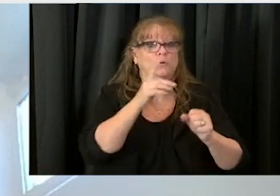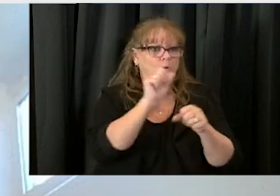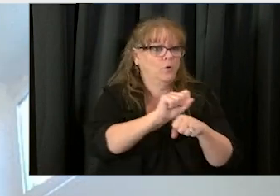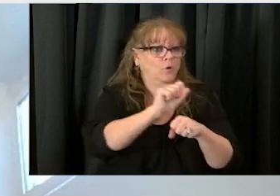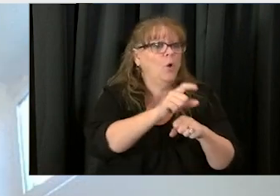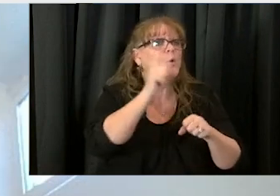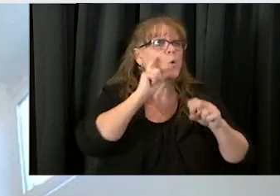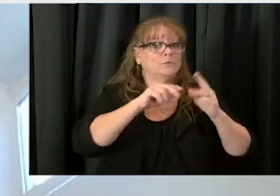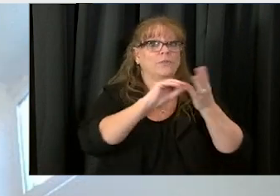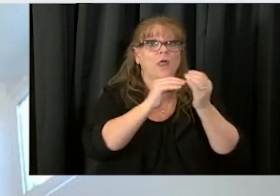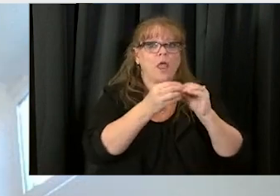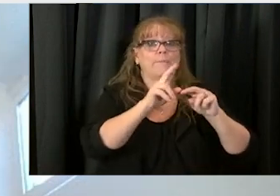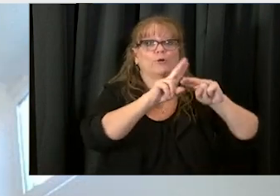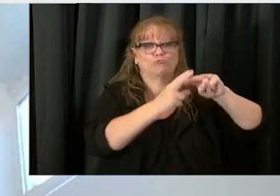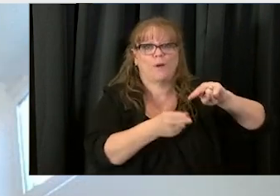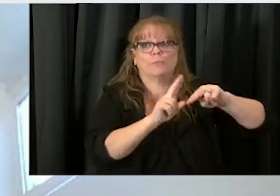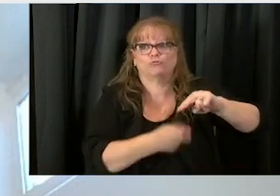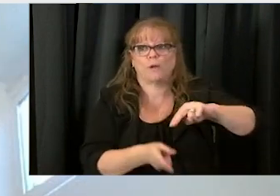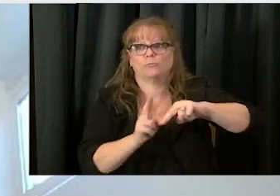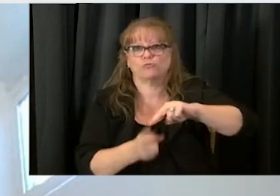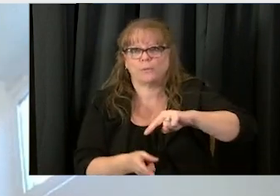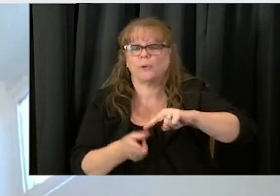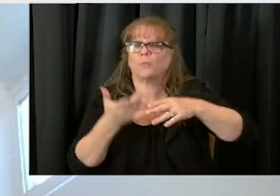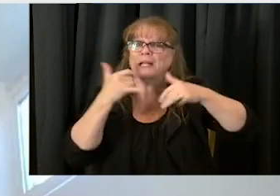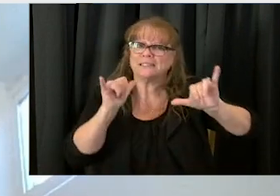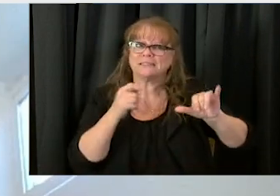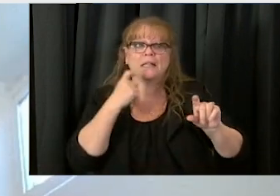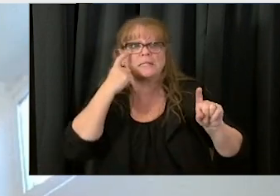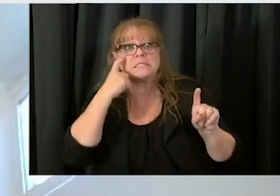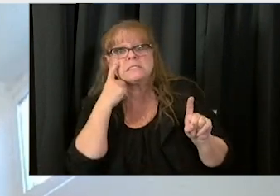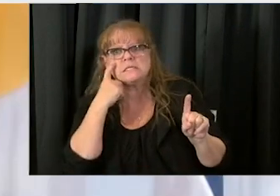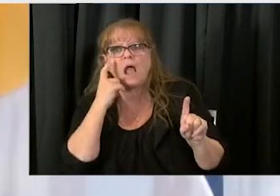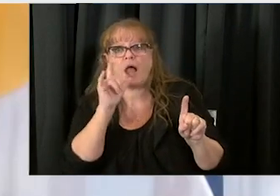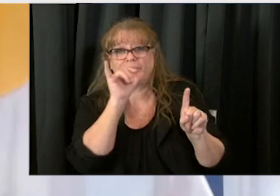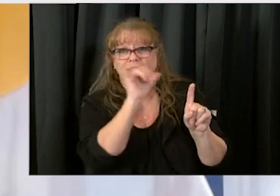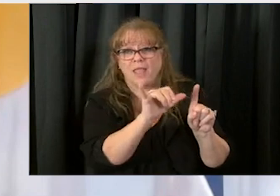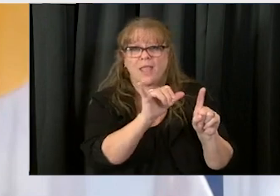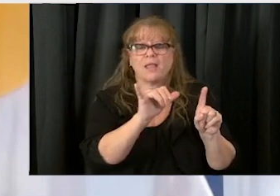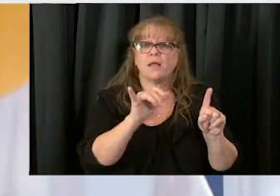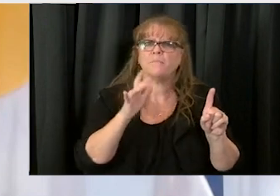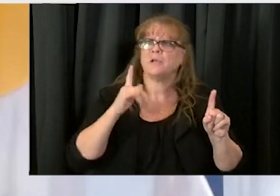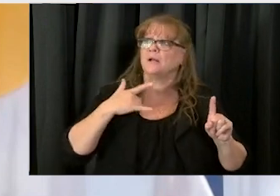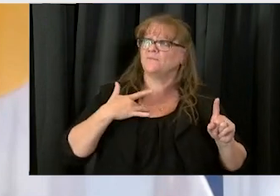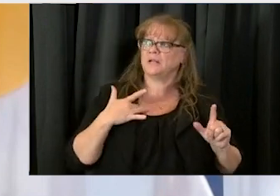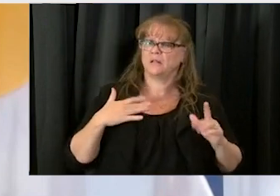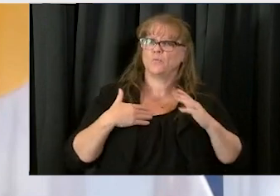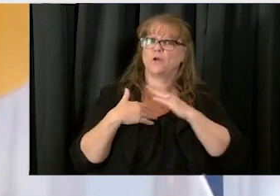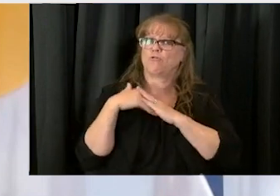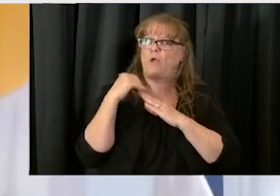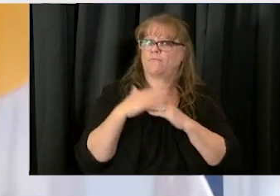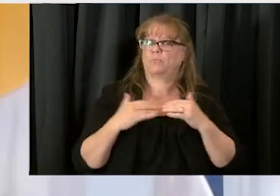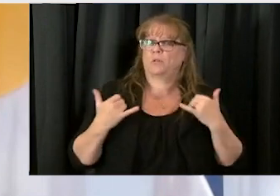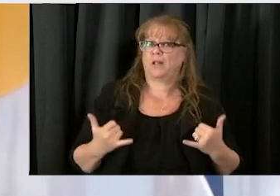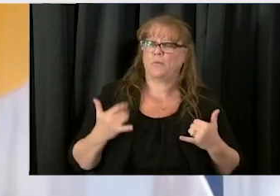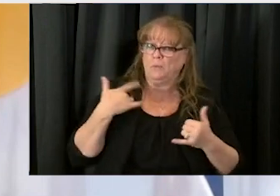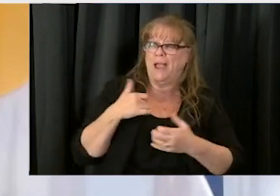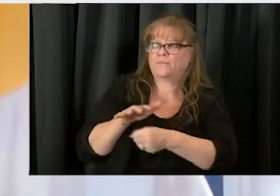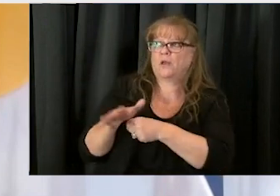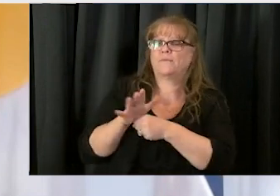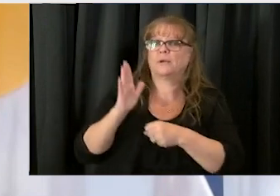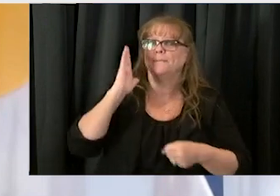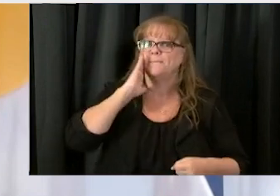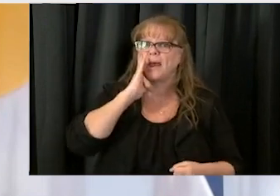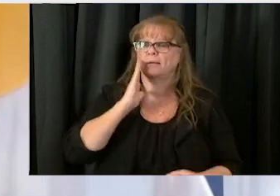of hospital capacity available. And it will go back up if people aren't careful and double down on what we need to do to avoid spreading it.